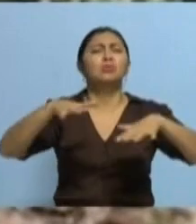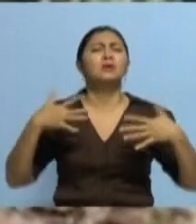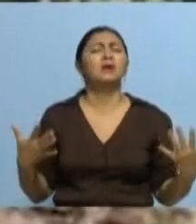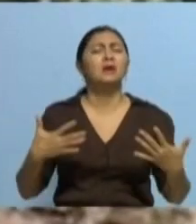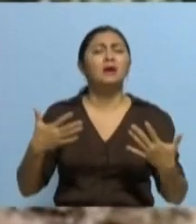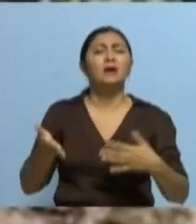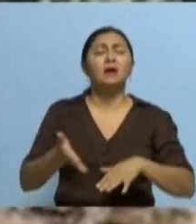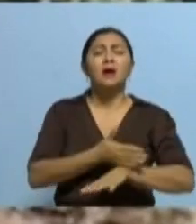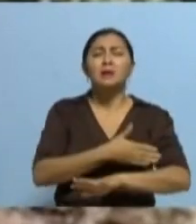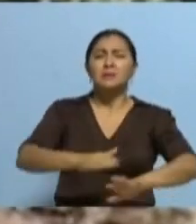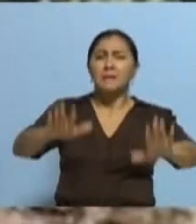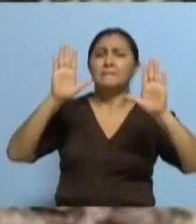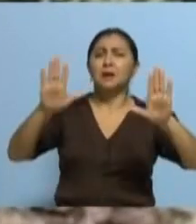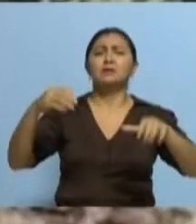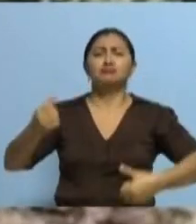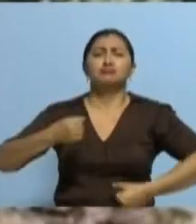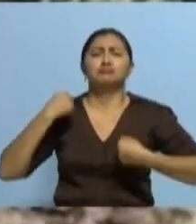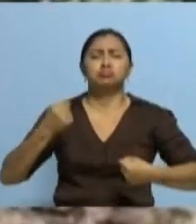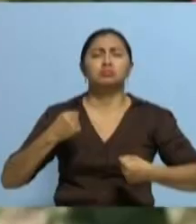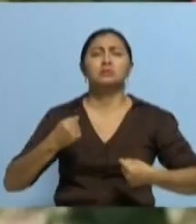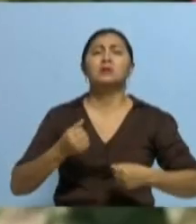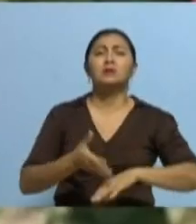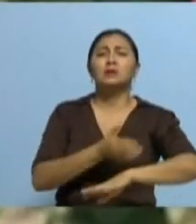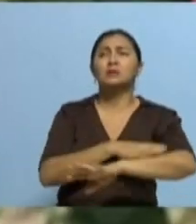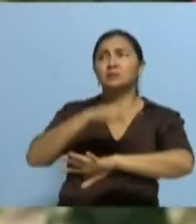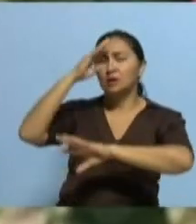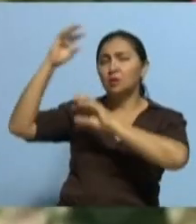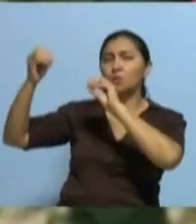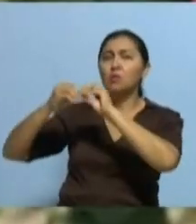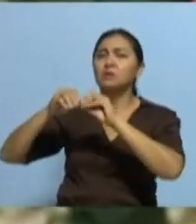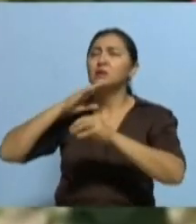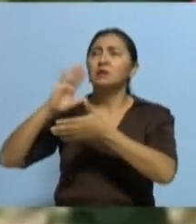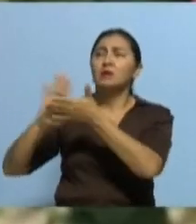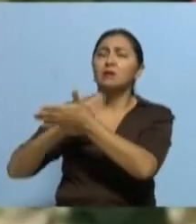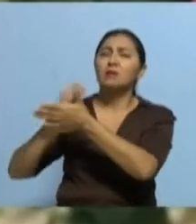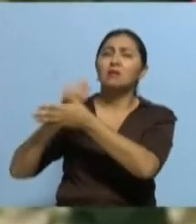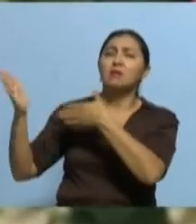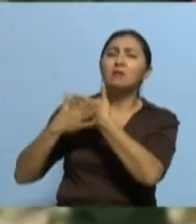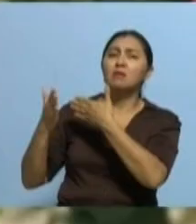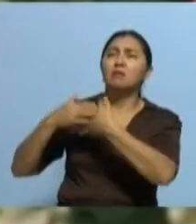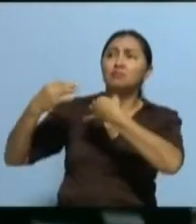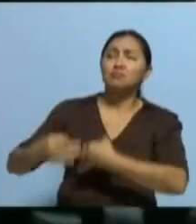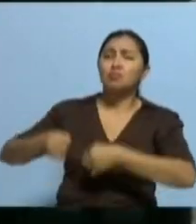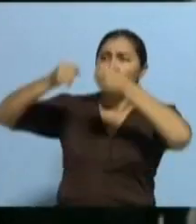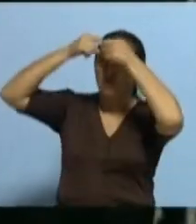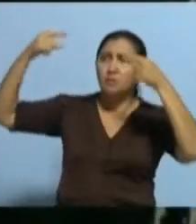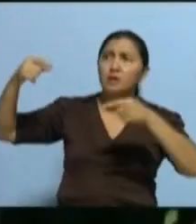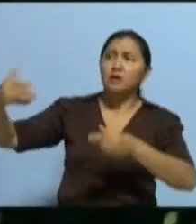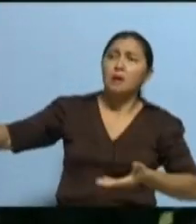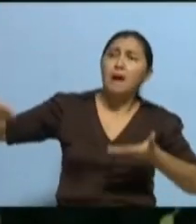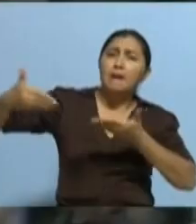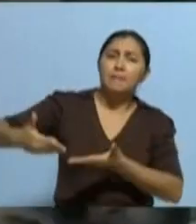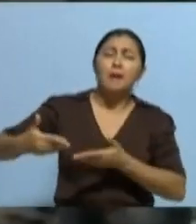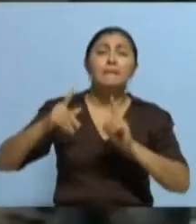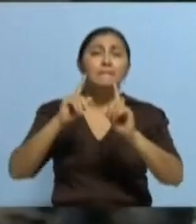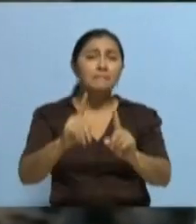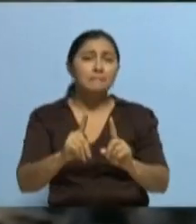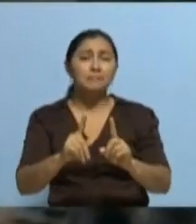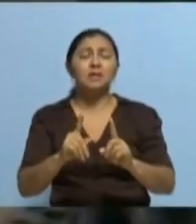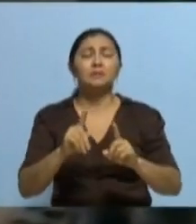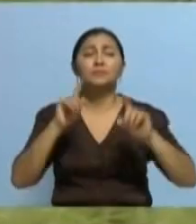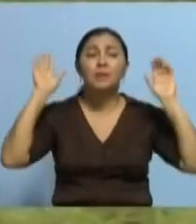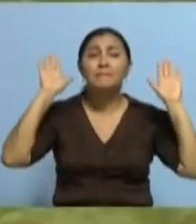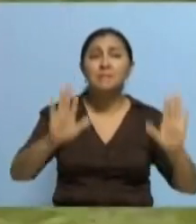nacional. Esto con el fin de que se cumplan las peticiones que han expresado para con el gobierno nacional. Pero en él también manifiestan que no